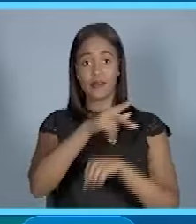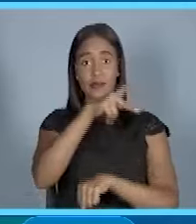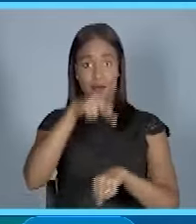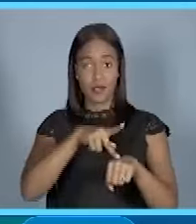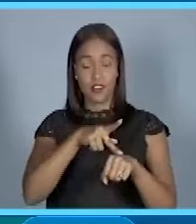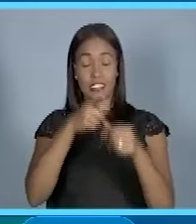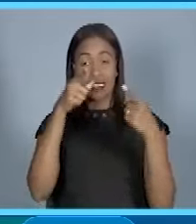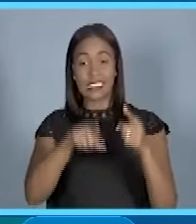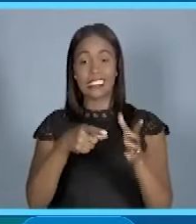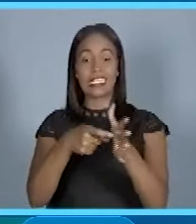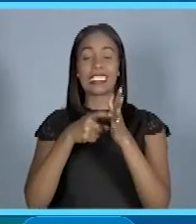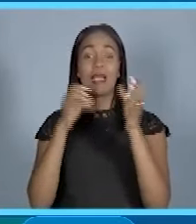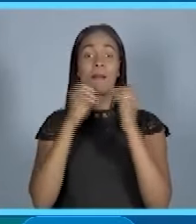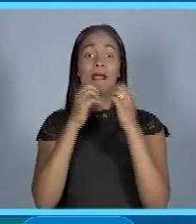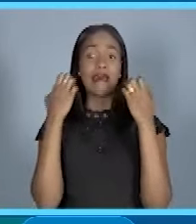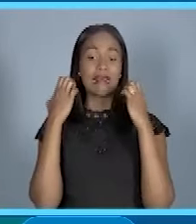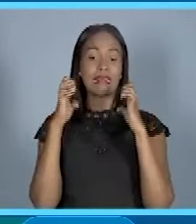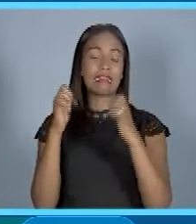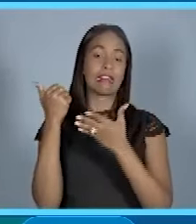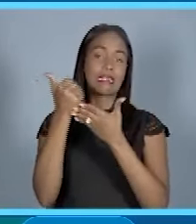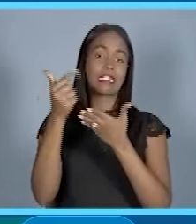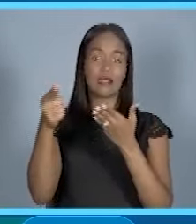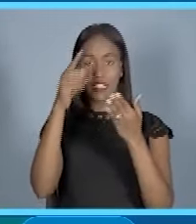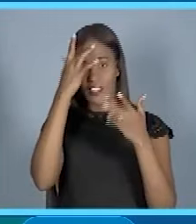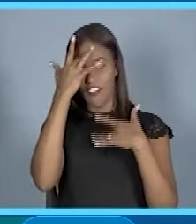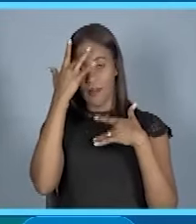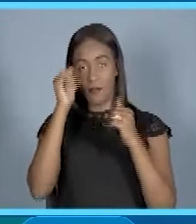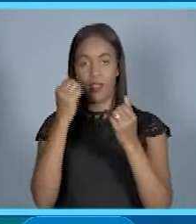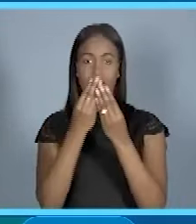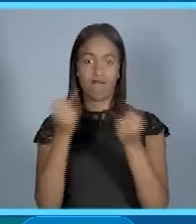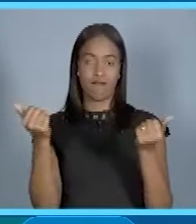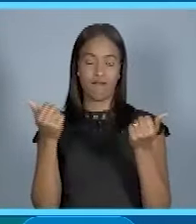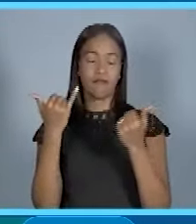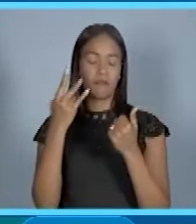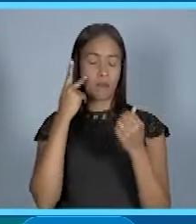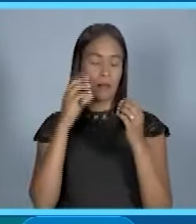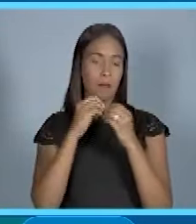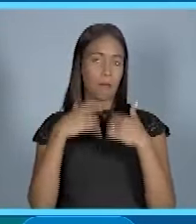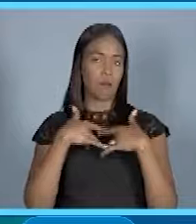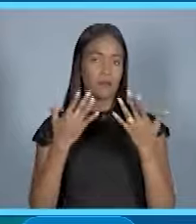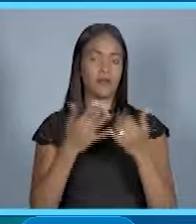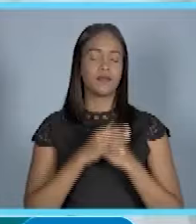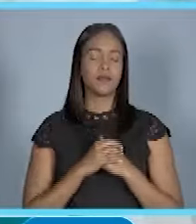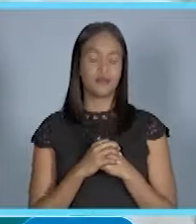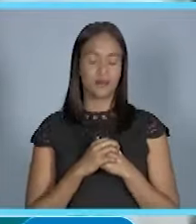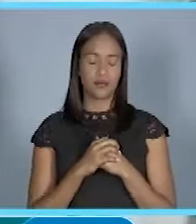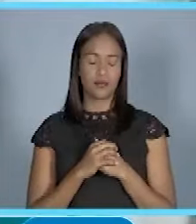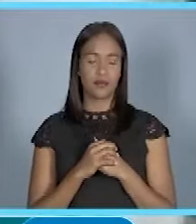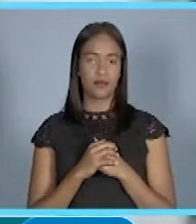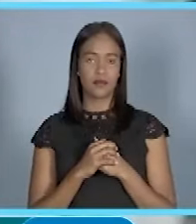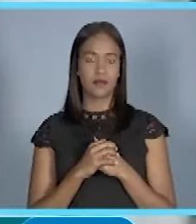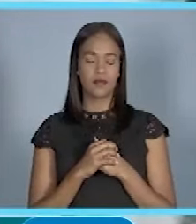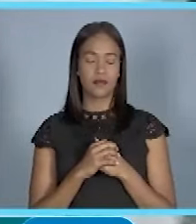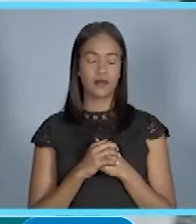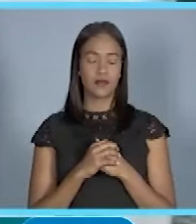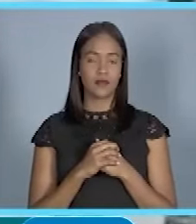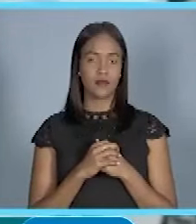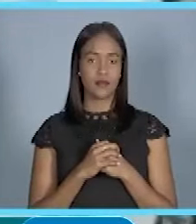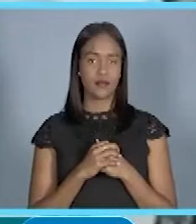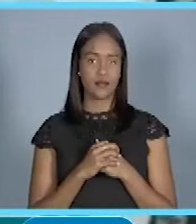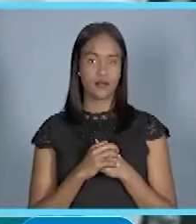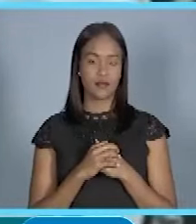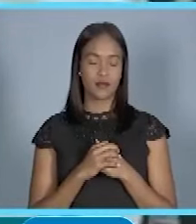quienes exigen mayores esfuerzos contra la enfermedad. Julio César Mateo tiene la historia completa. Para evitar no solamente la